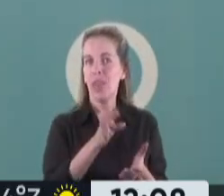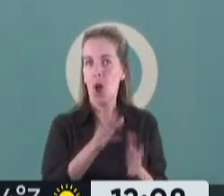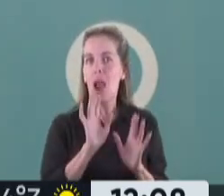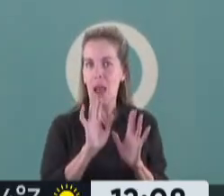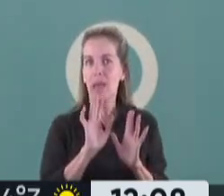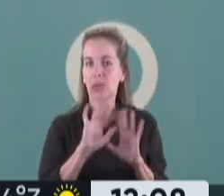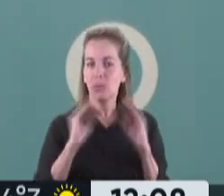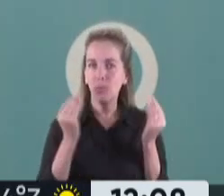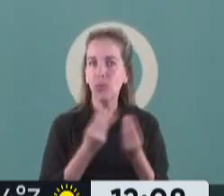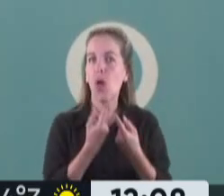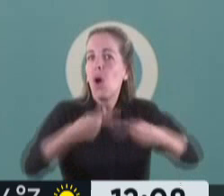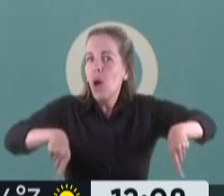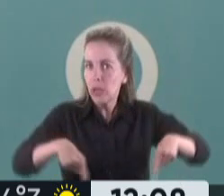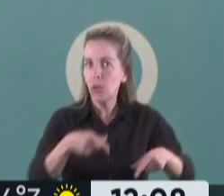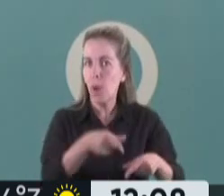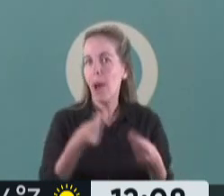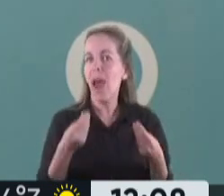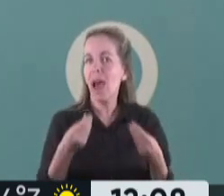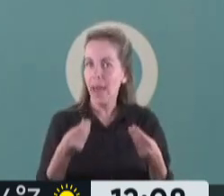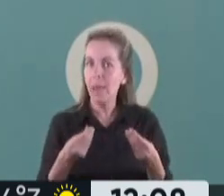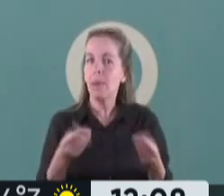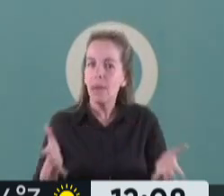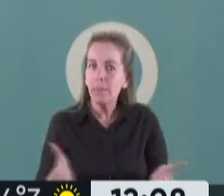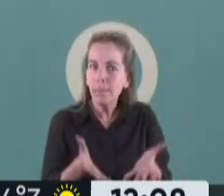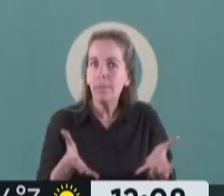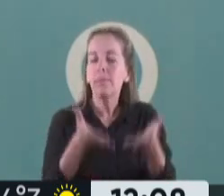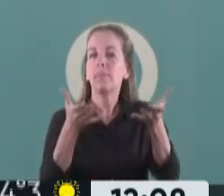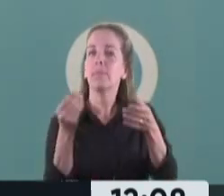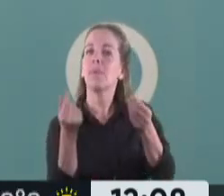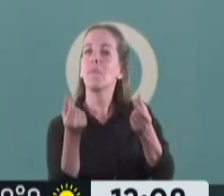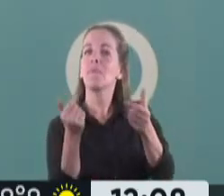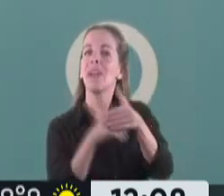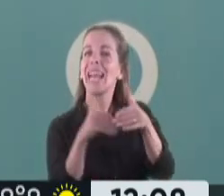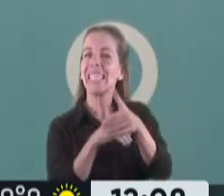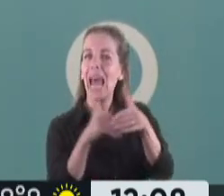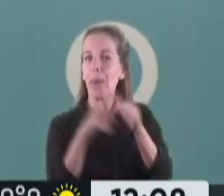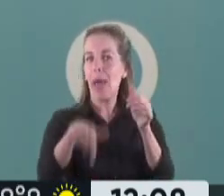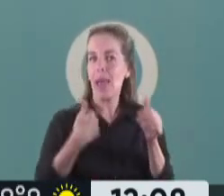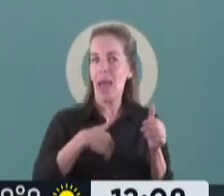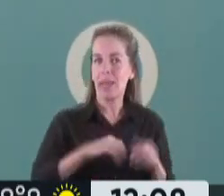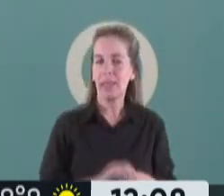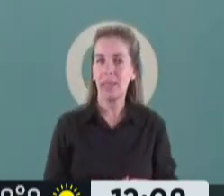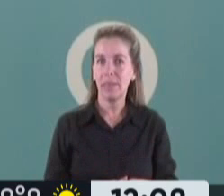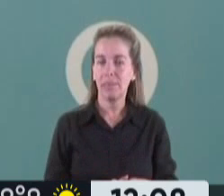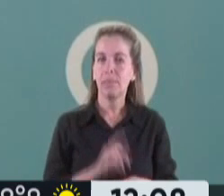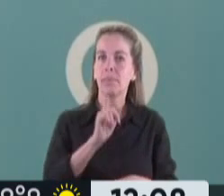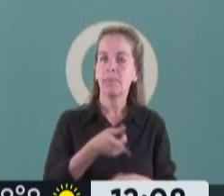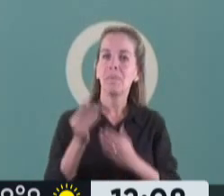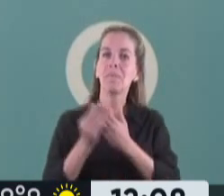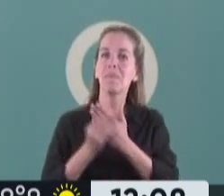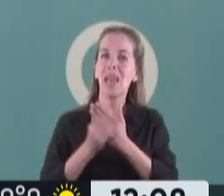significar también un fortalecimiento de la posición de las reservas de nuestro país. Además, el